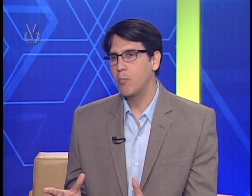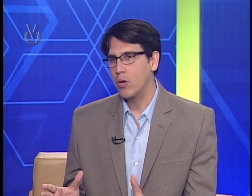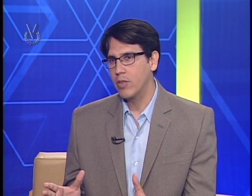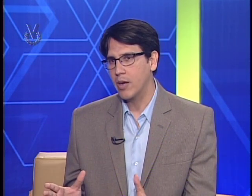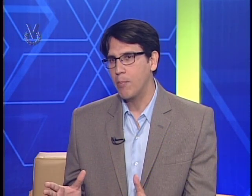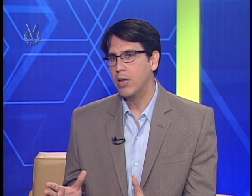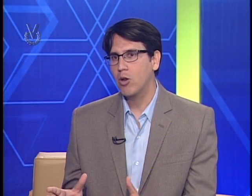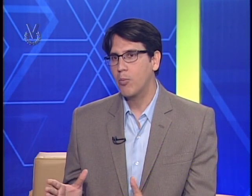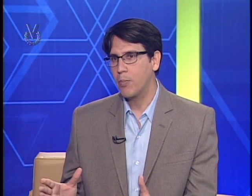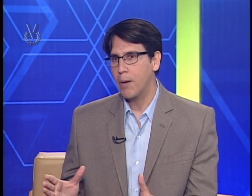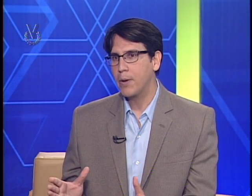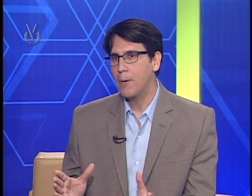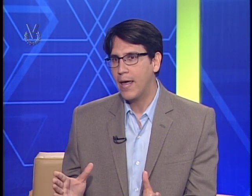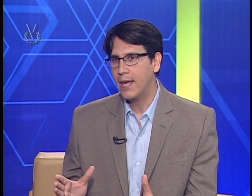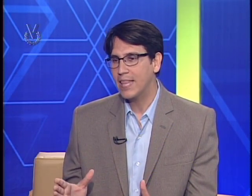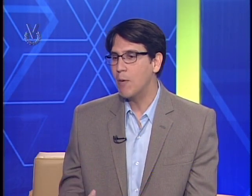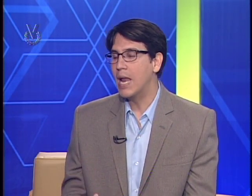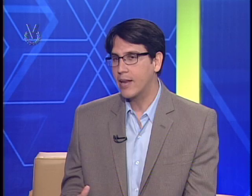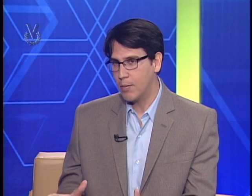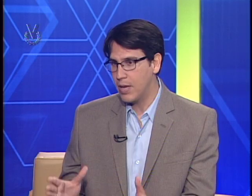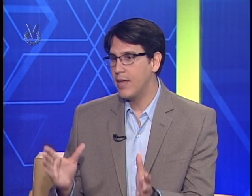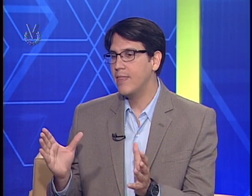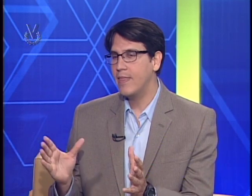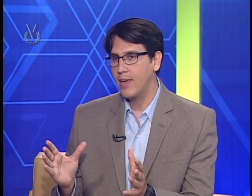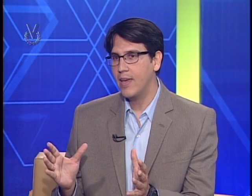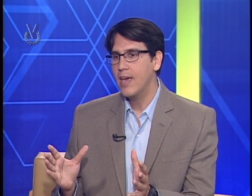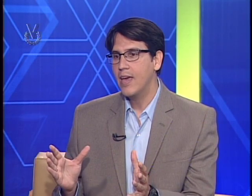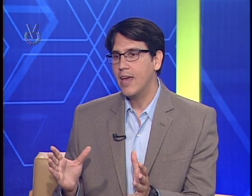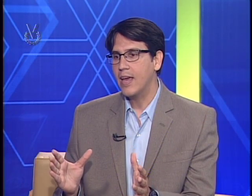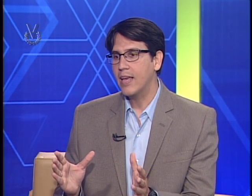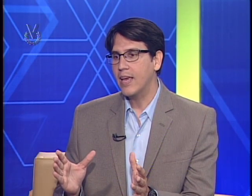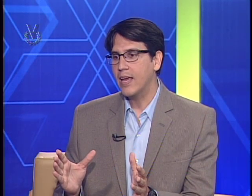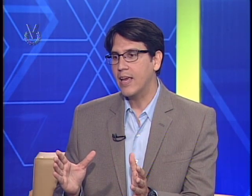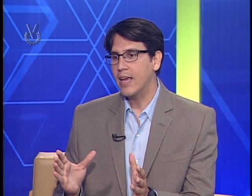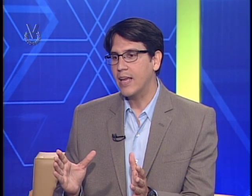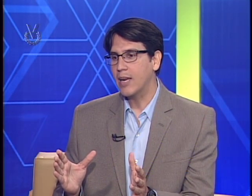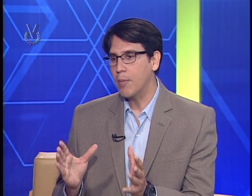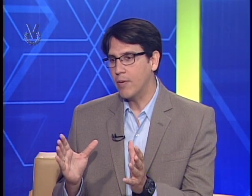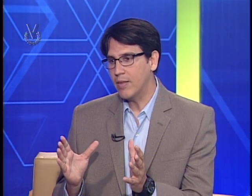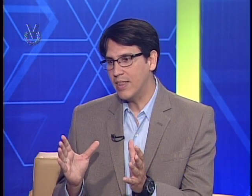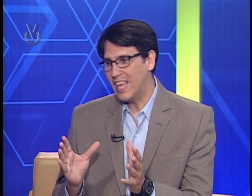hablar de respeto a la propiedad privada, de hablar también de